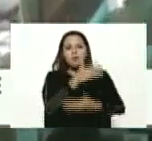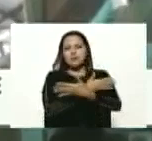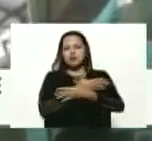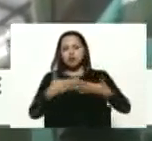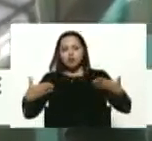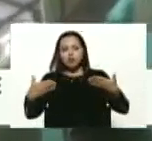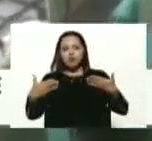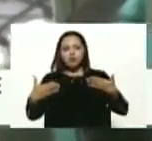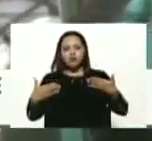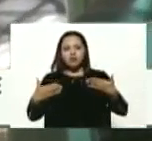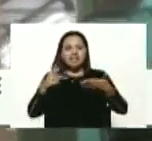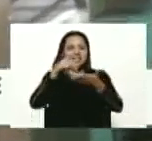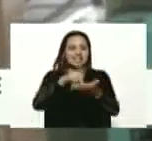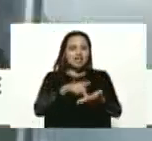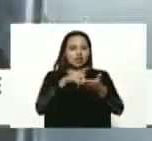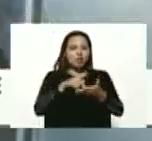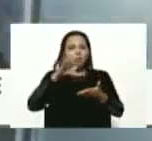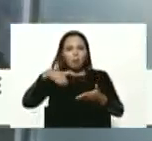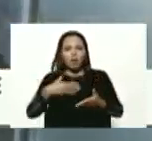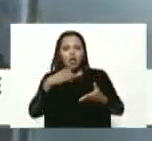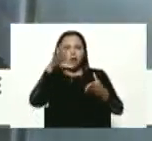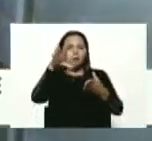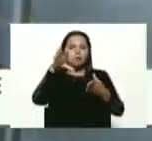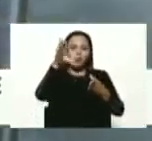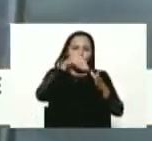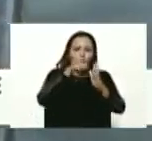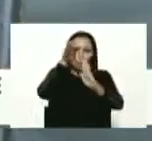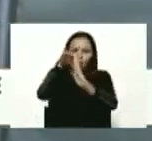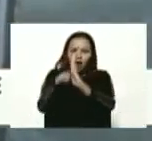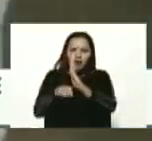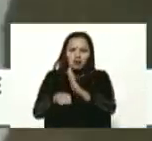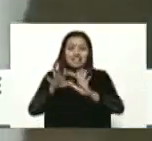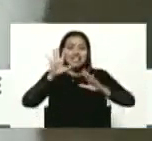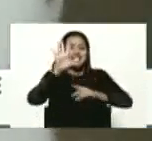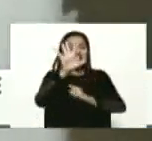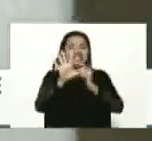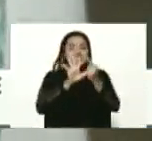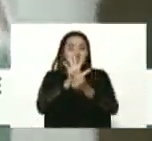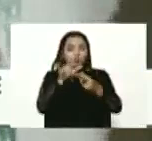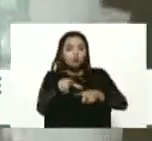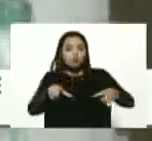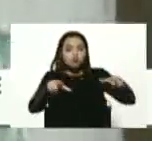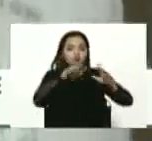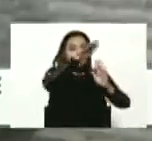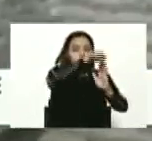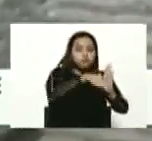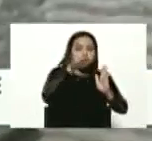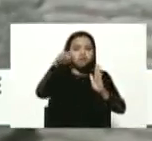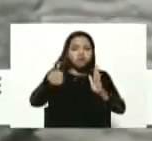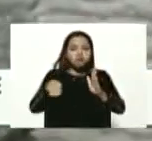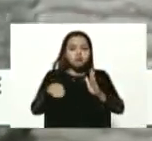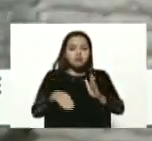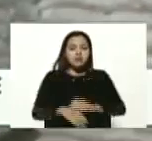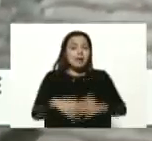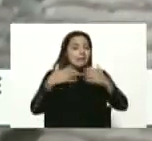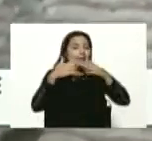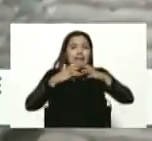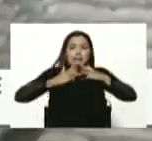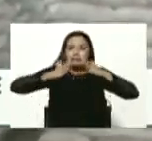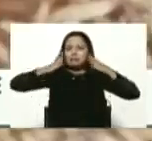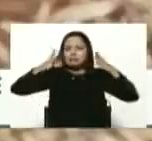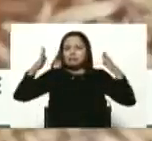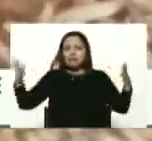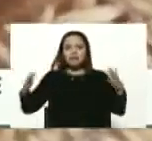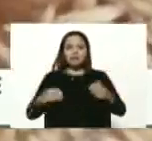millones de kilogramos. Contamos con 5 almacenes. Y bueno, ya vemos que es una planta súper gigante.